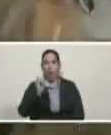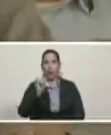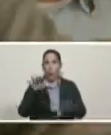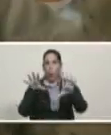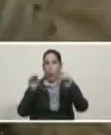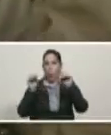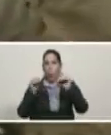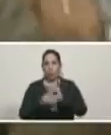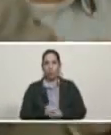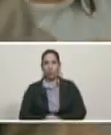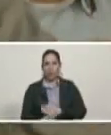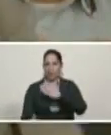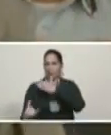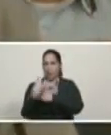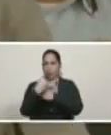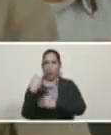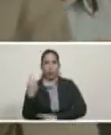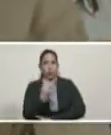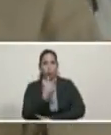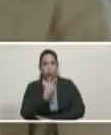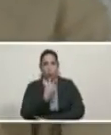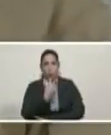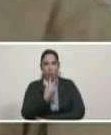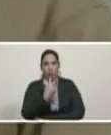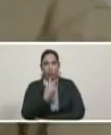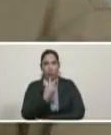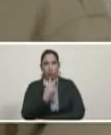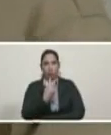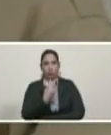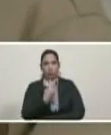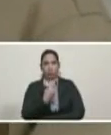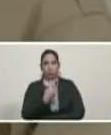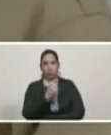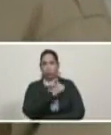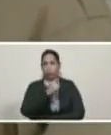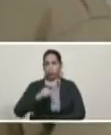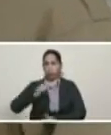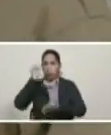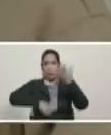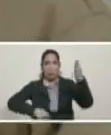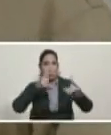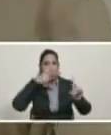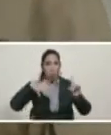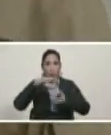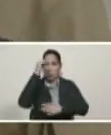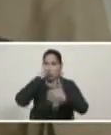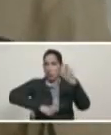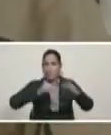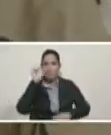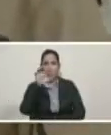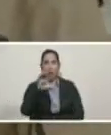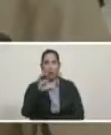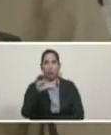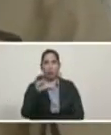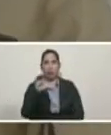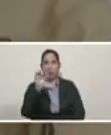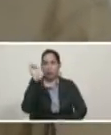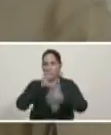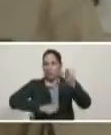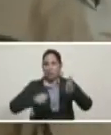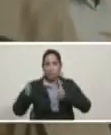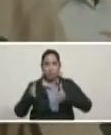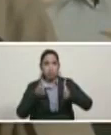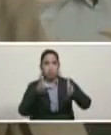su traición y en su soledad, sin pueblo, sin patria, sin